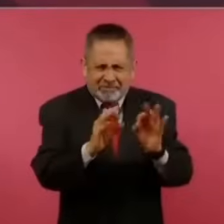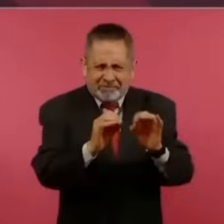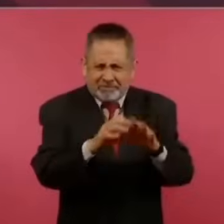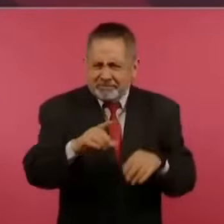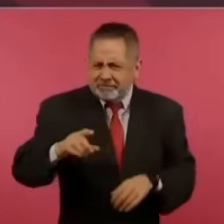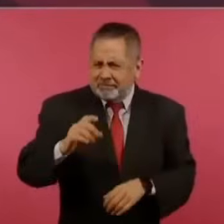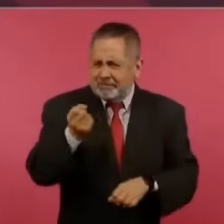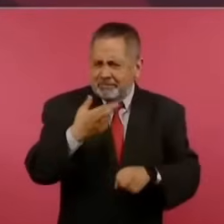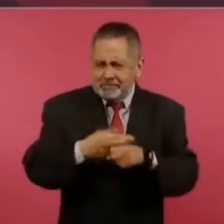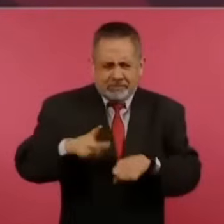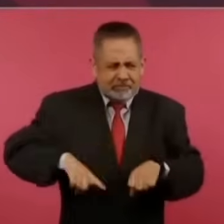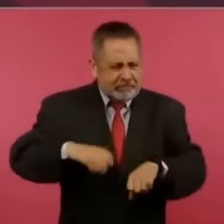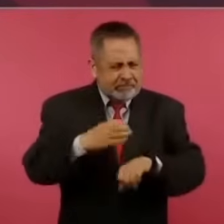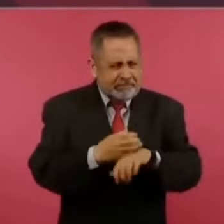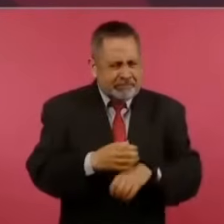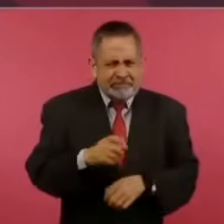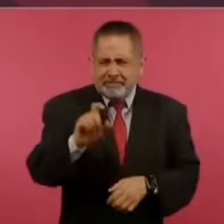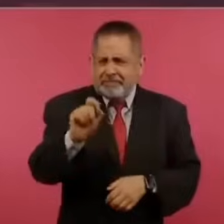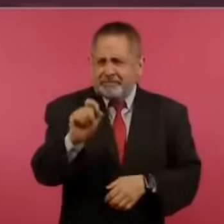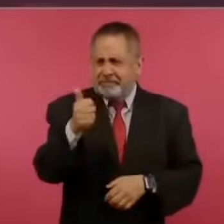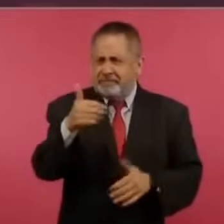26,000 millones de dólares